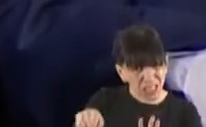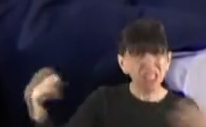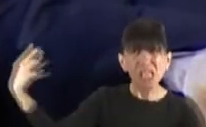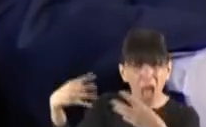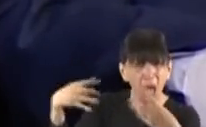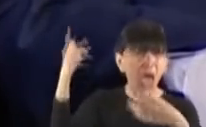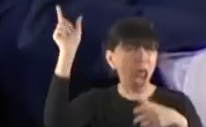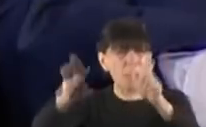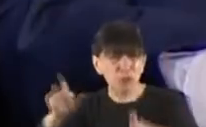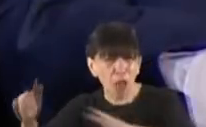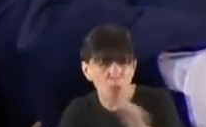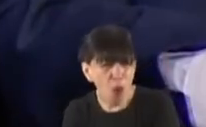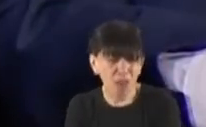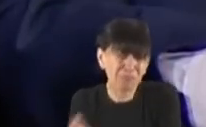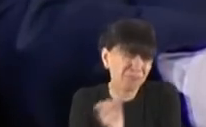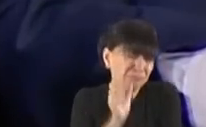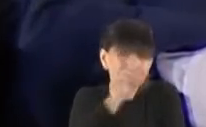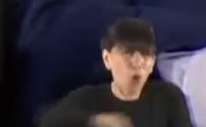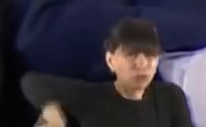peores mujeres.